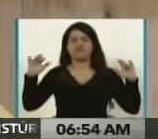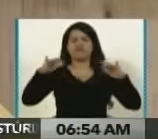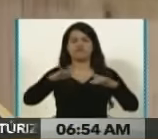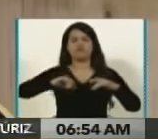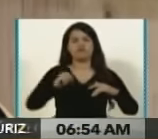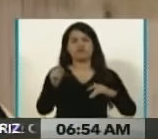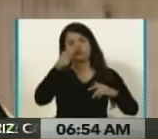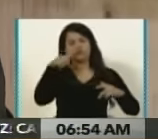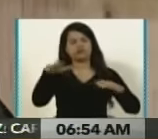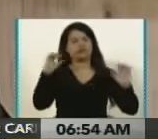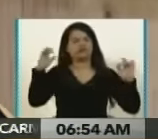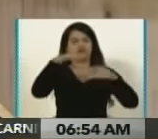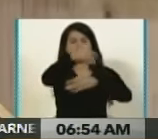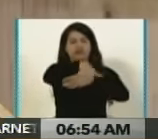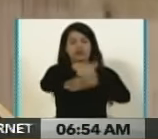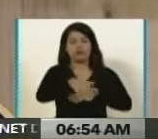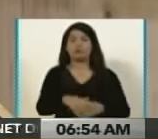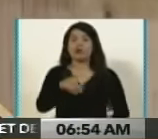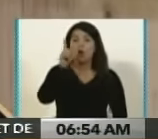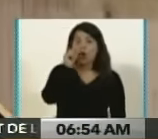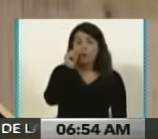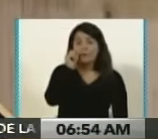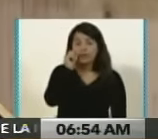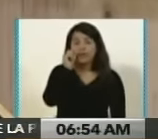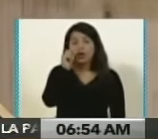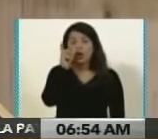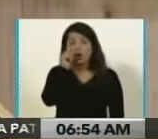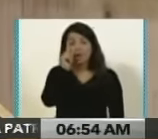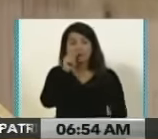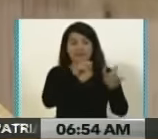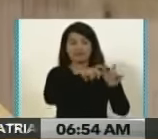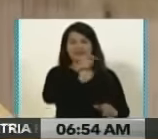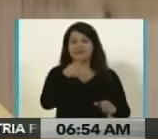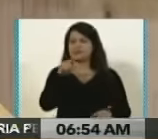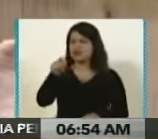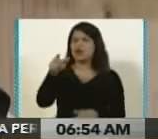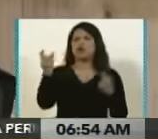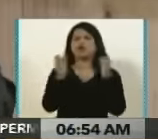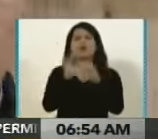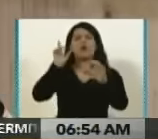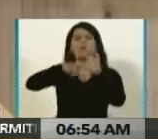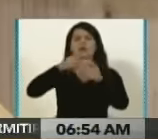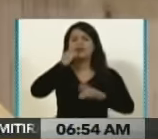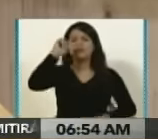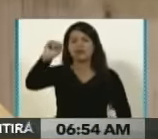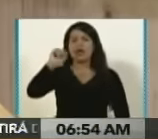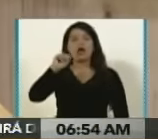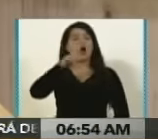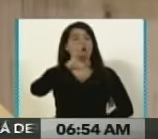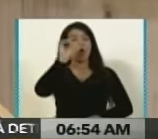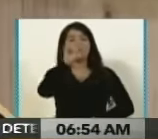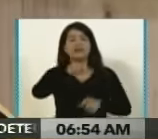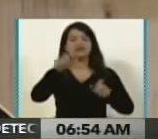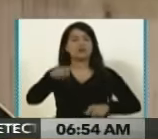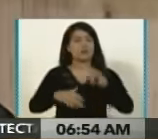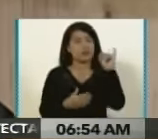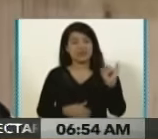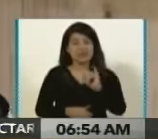persiguiendo. Betancur llamó comunista no simplemente a los militantes del Partido Comunista, sino a todo el que fuera de izquierda, todo el que